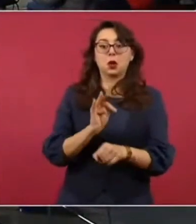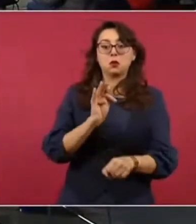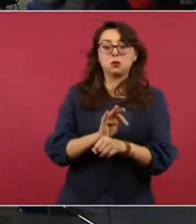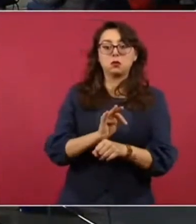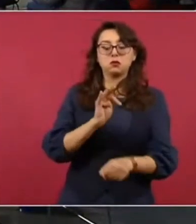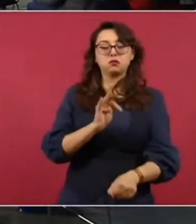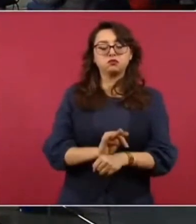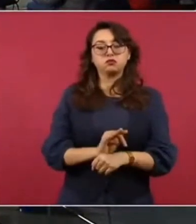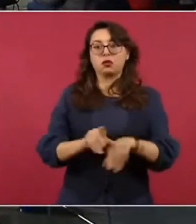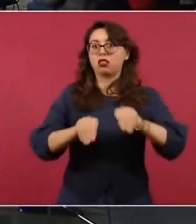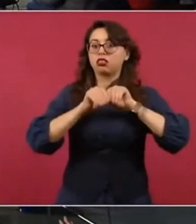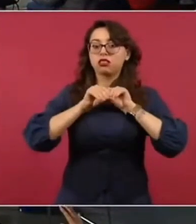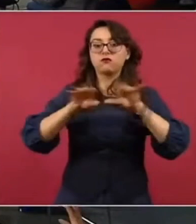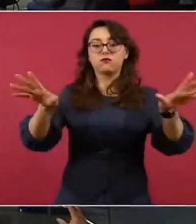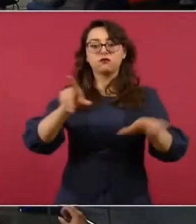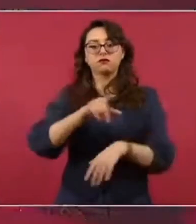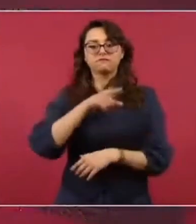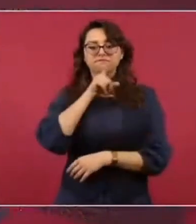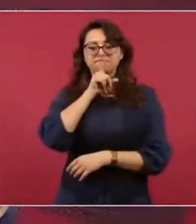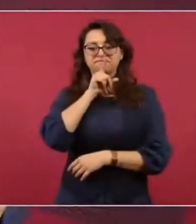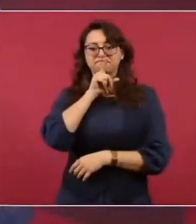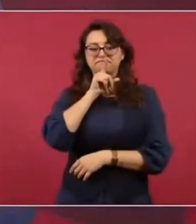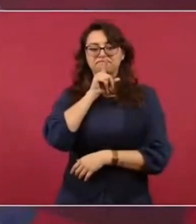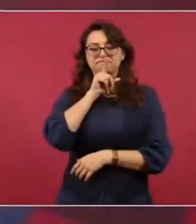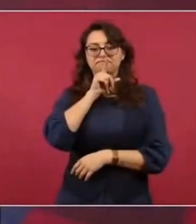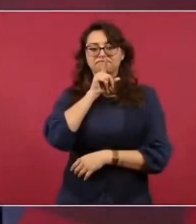a callar,